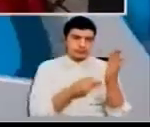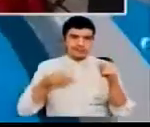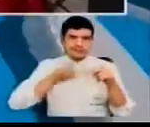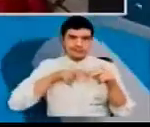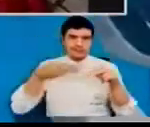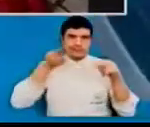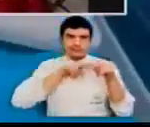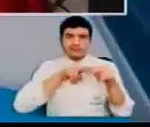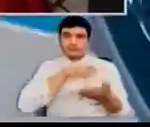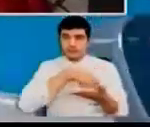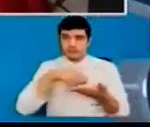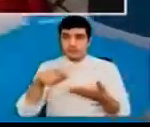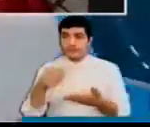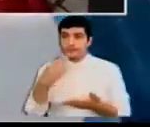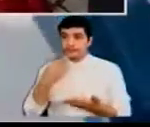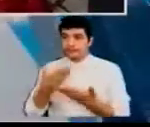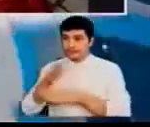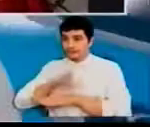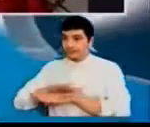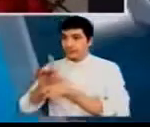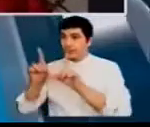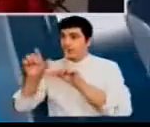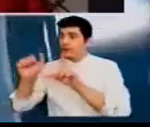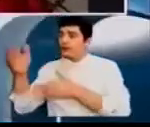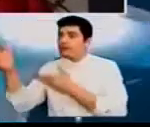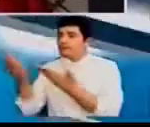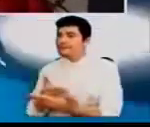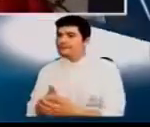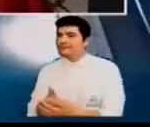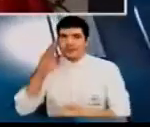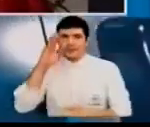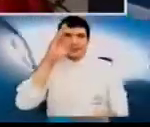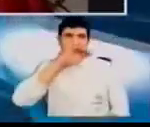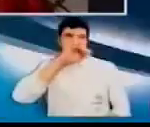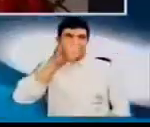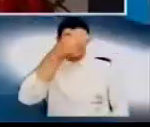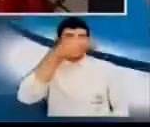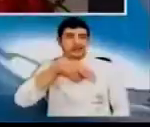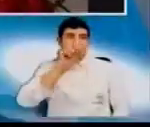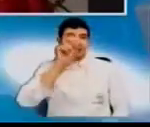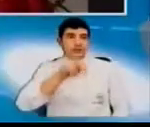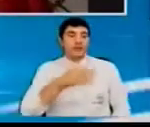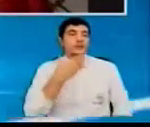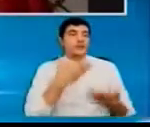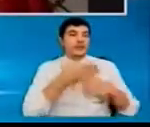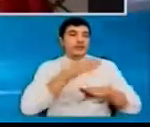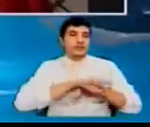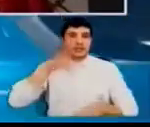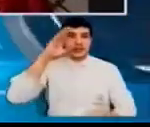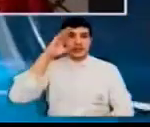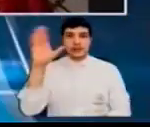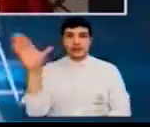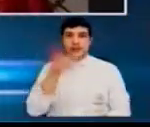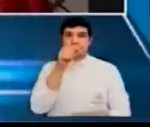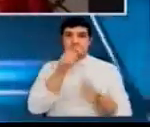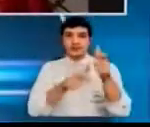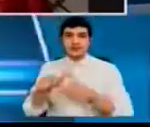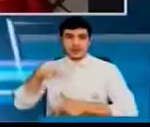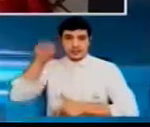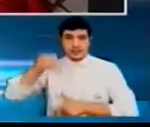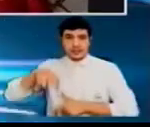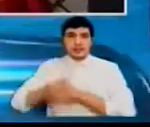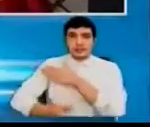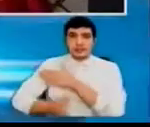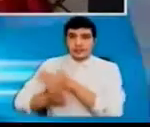aquí continuamos comprometidísimos con ustedes, tratando de llevarles los temas de actualidad, tratando de tratar de